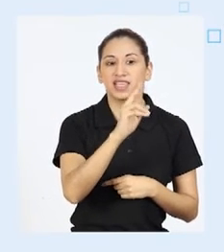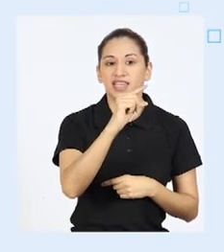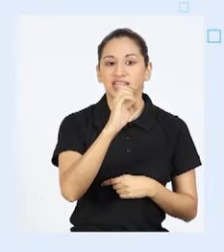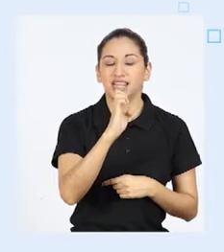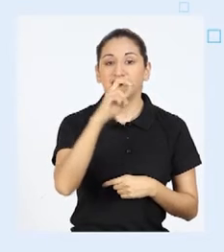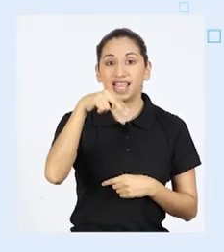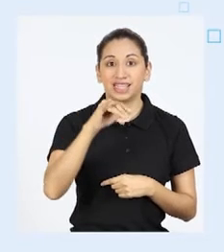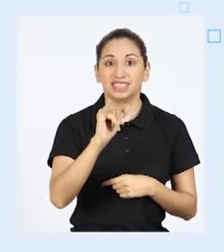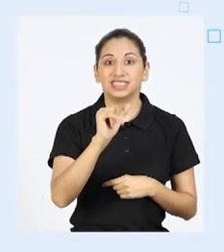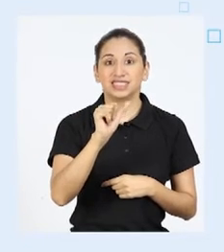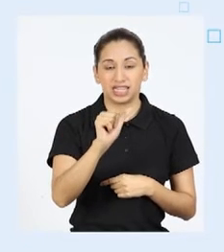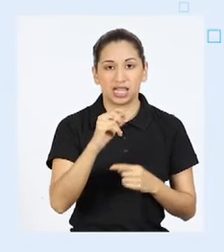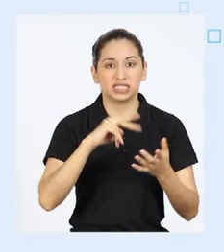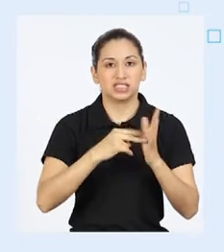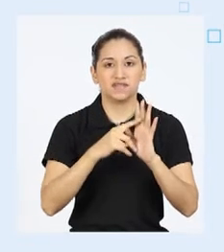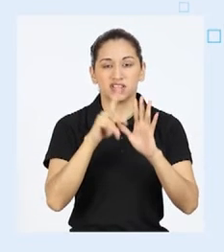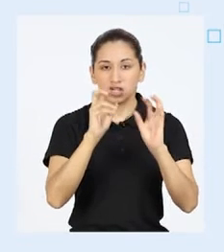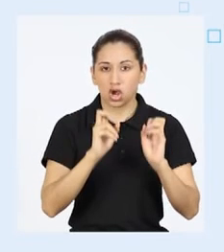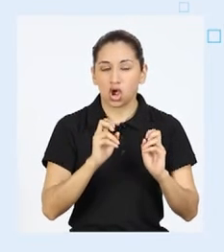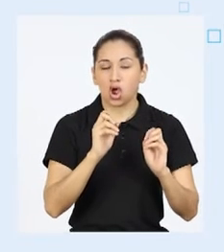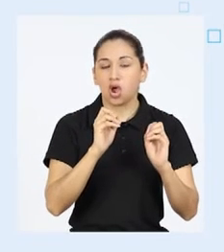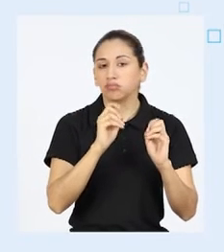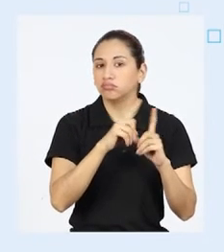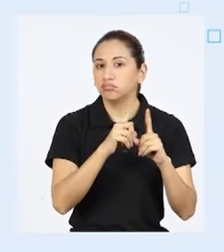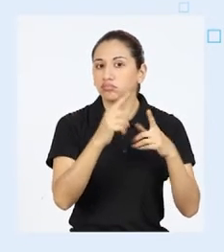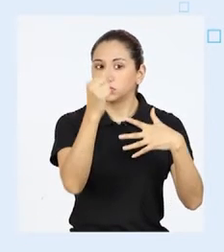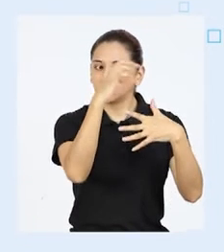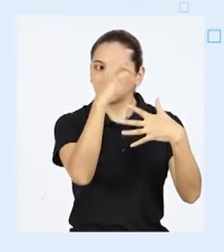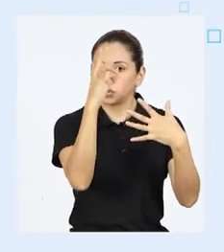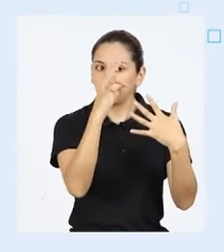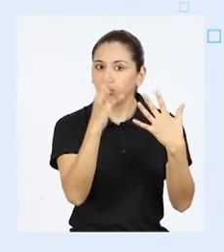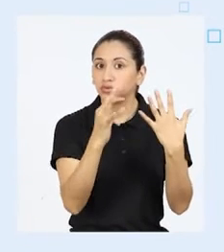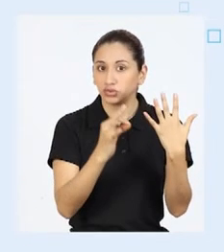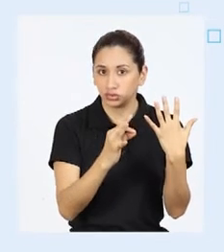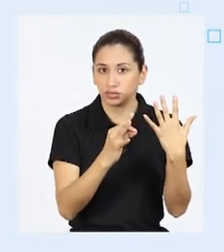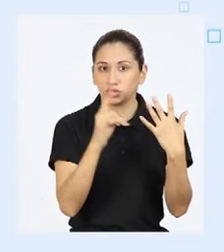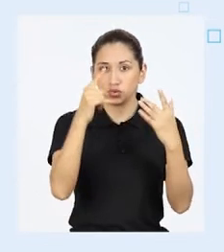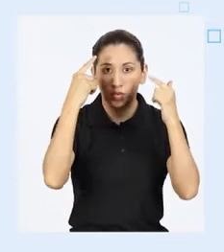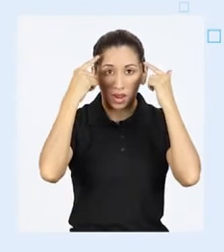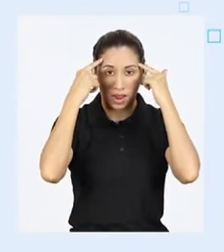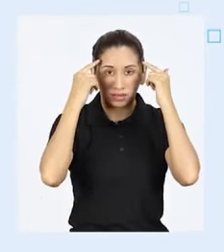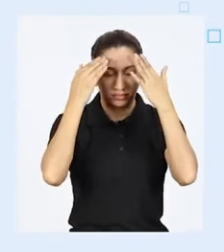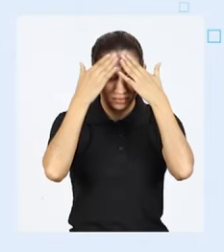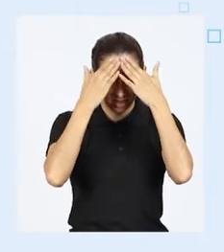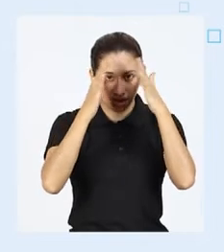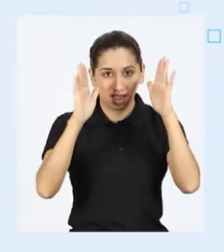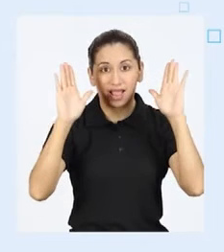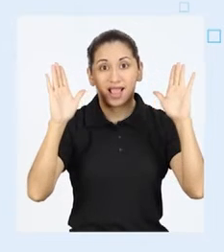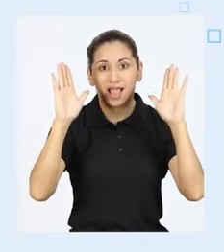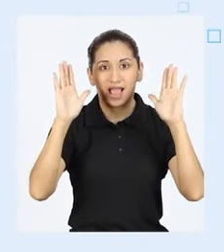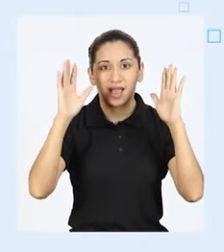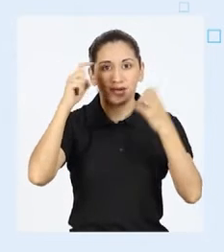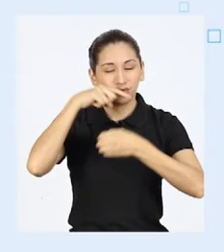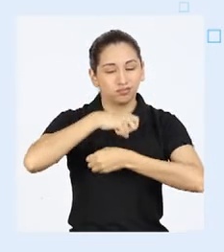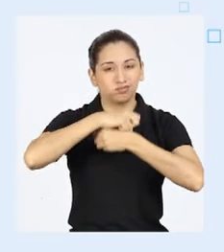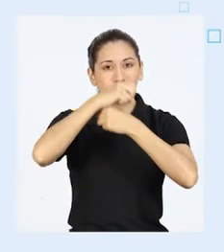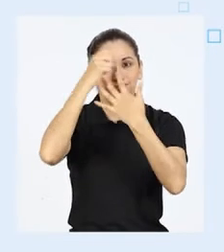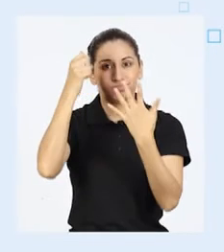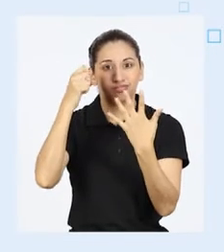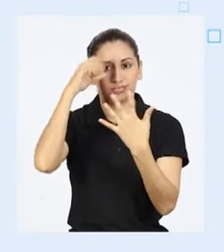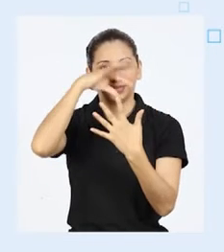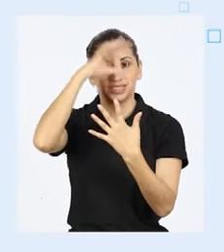crear opciones. Es decir, abrimos nuestra mente y damos la posibilidad